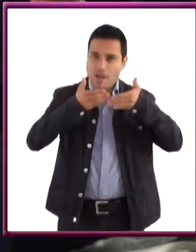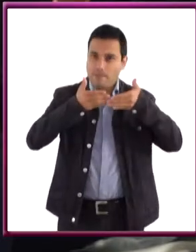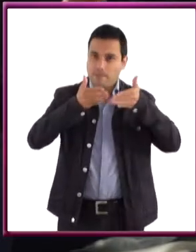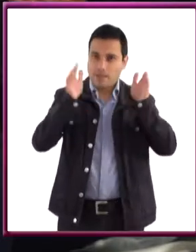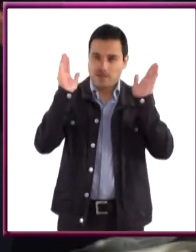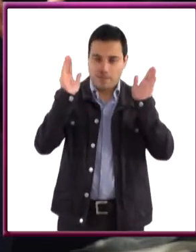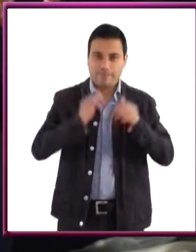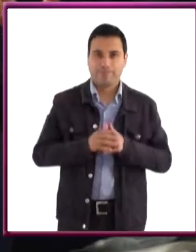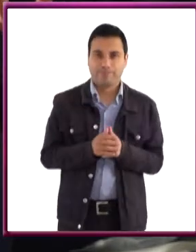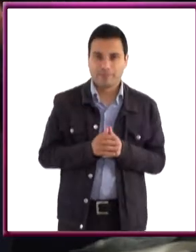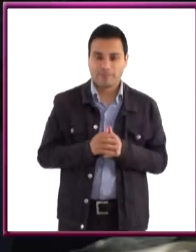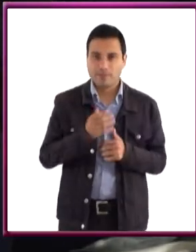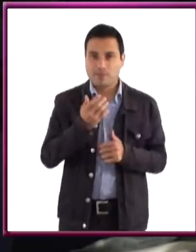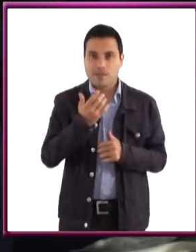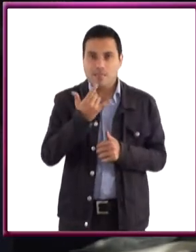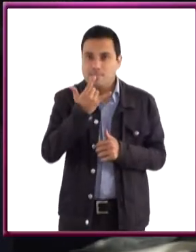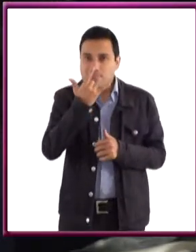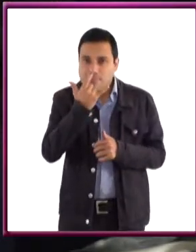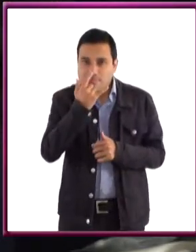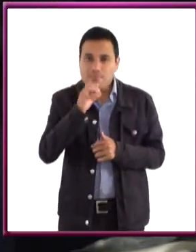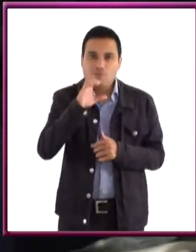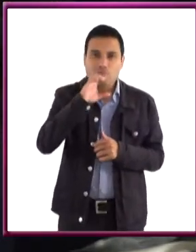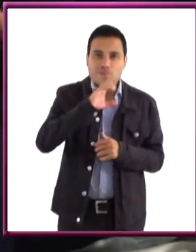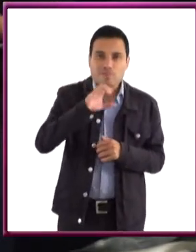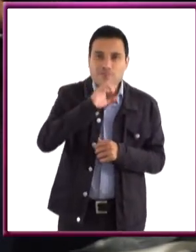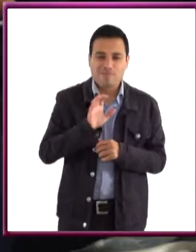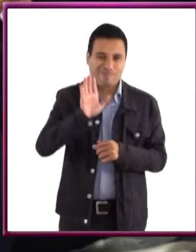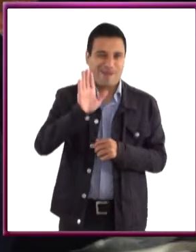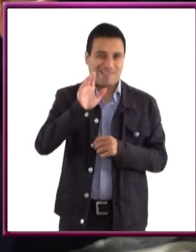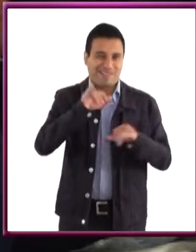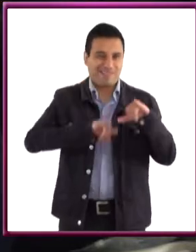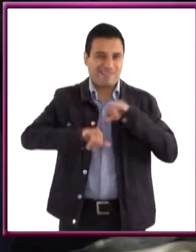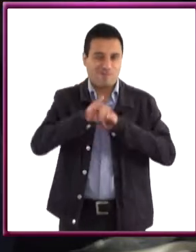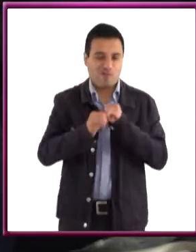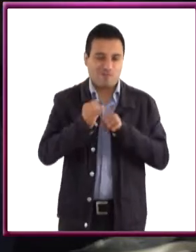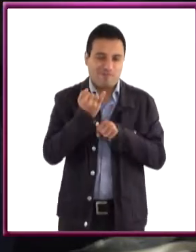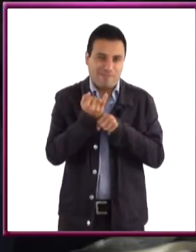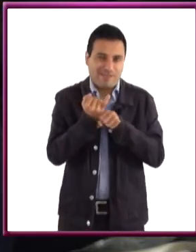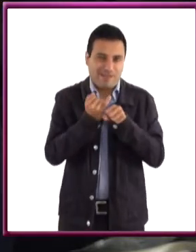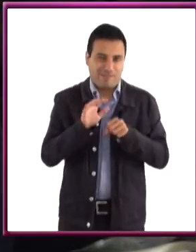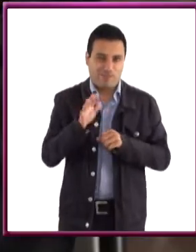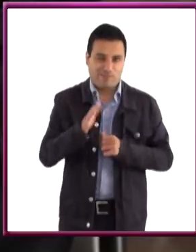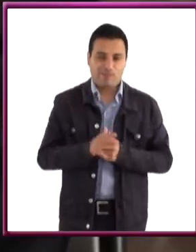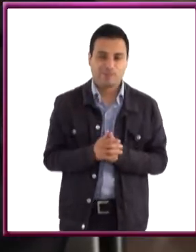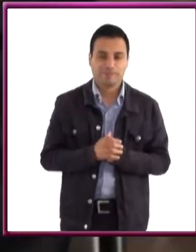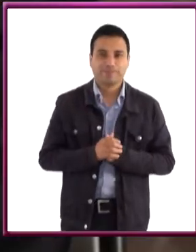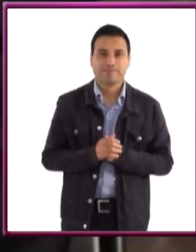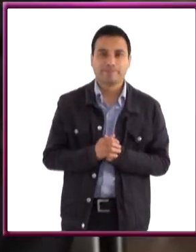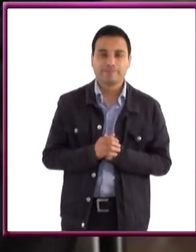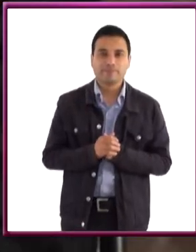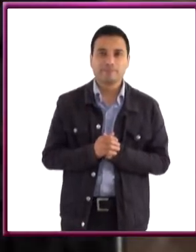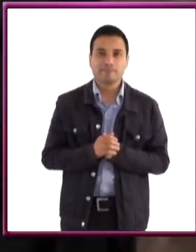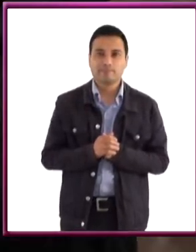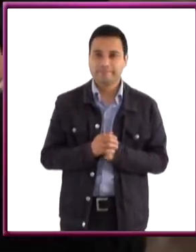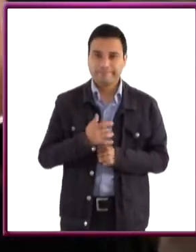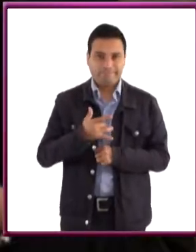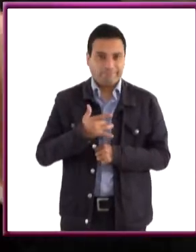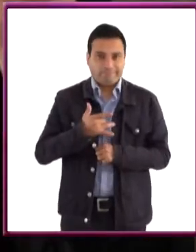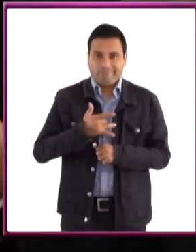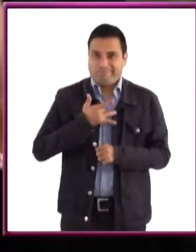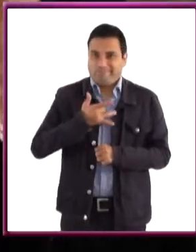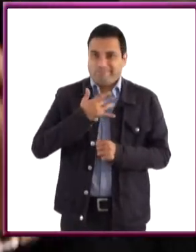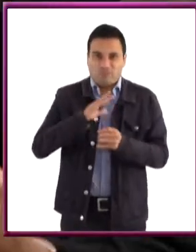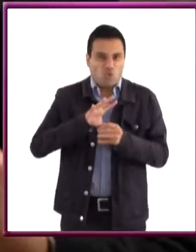mental, con la mente abierta, con curiosidad, como si fueras un científico curioso, ¿no? Con todos